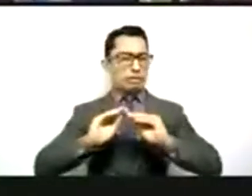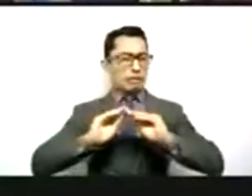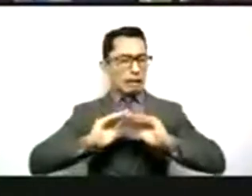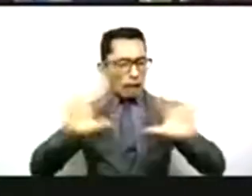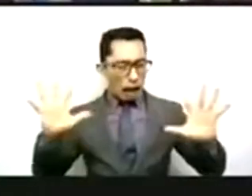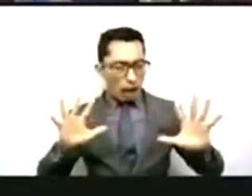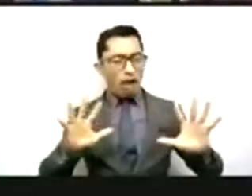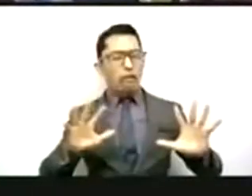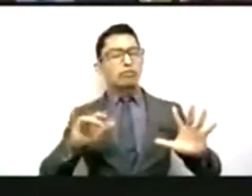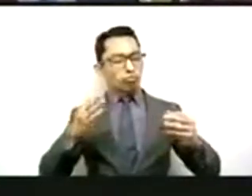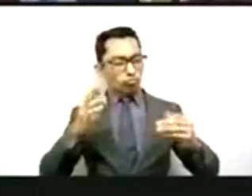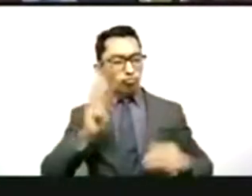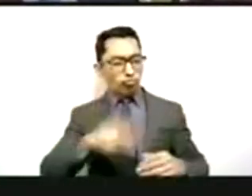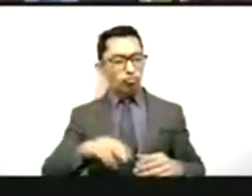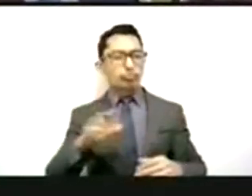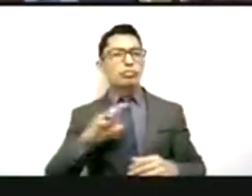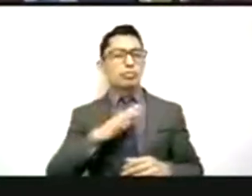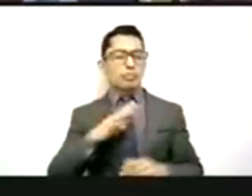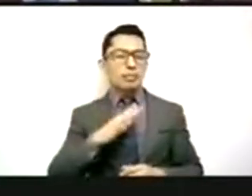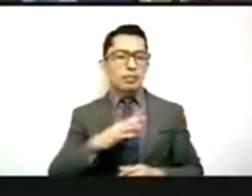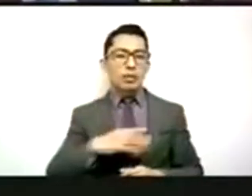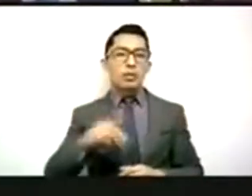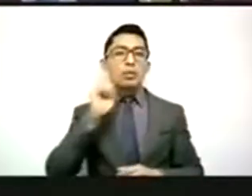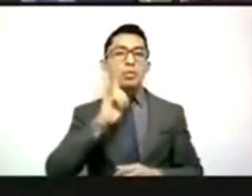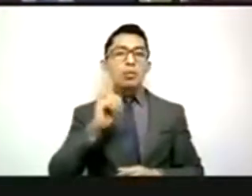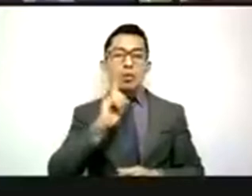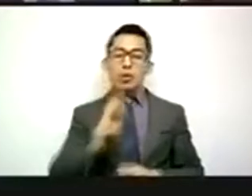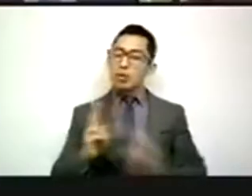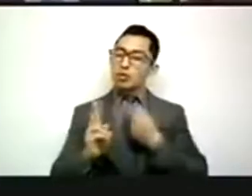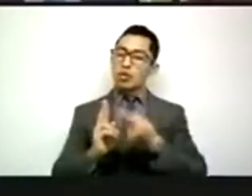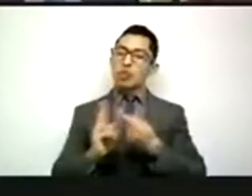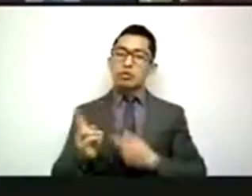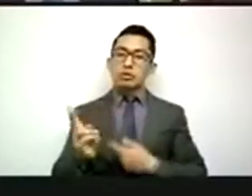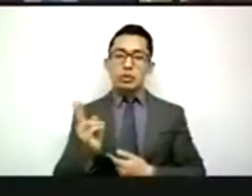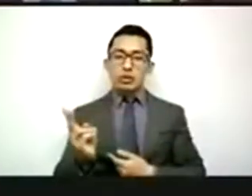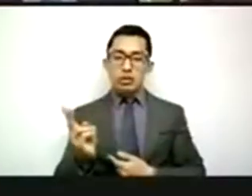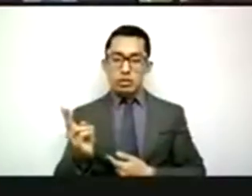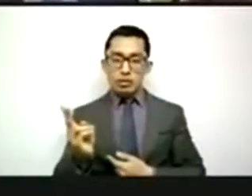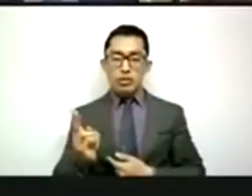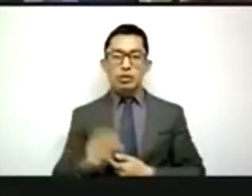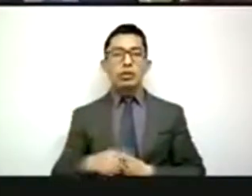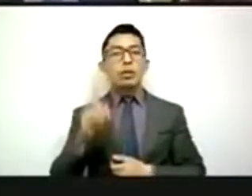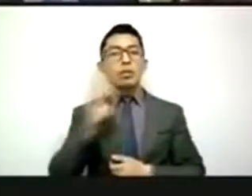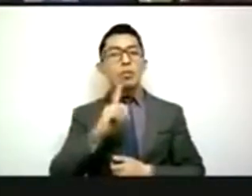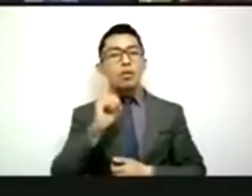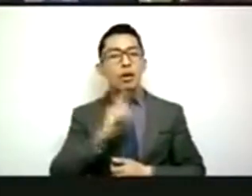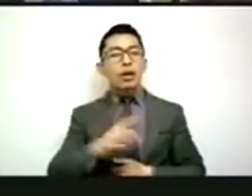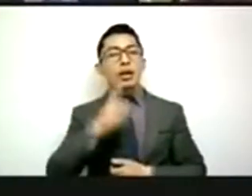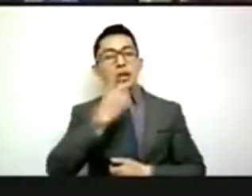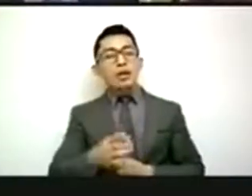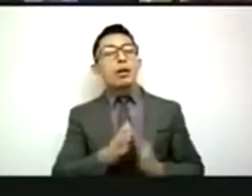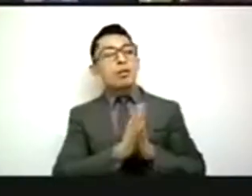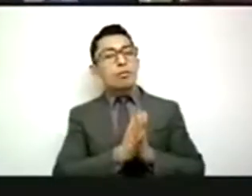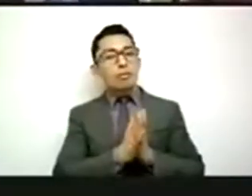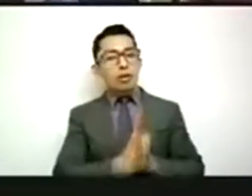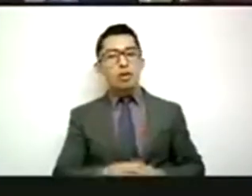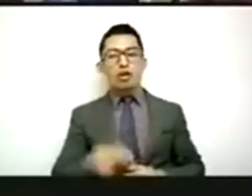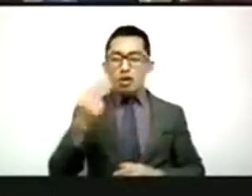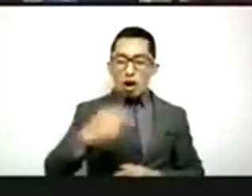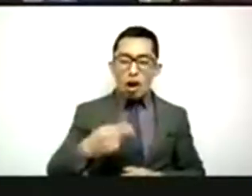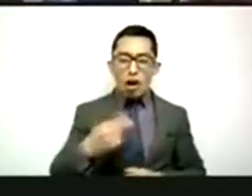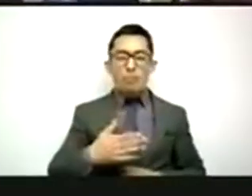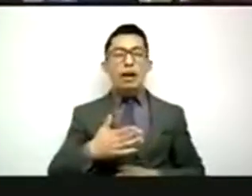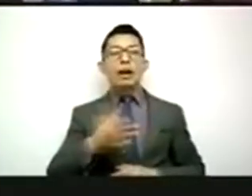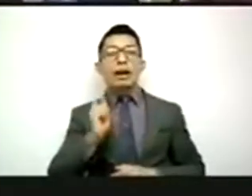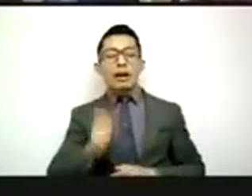evidente a las dos mujeres que incluso nos pidieron que guardáramos su identidad. Su